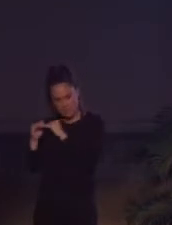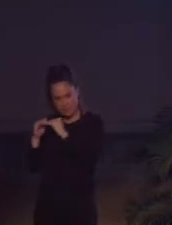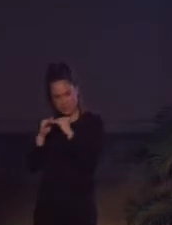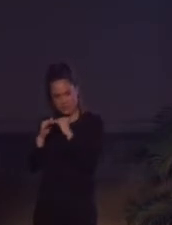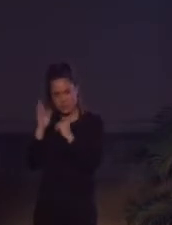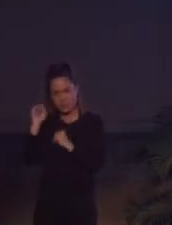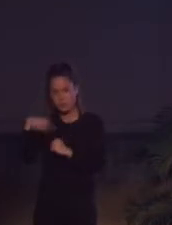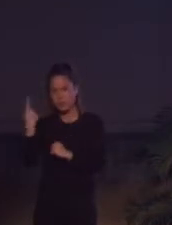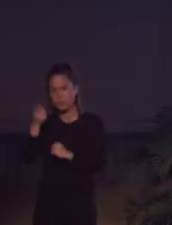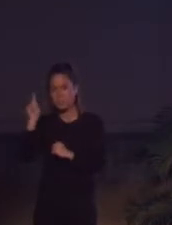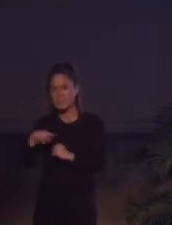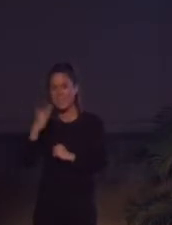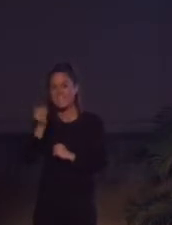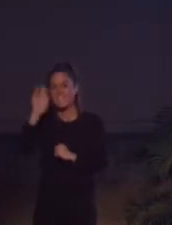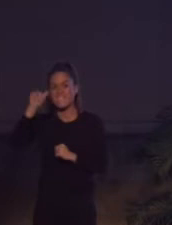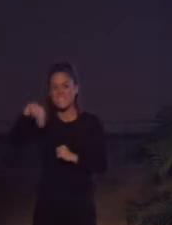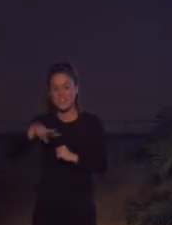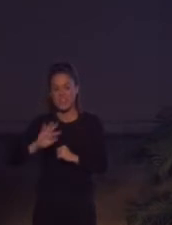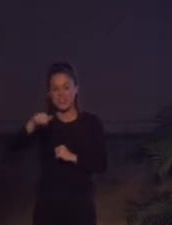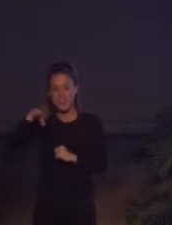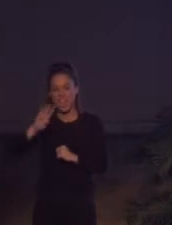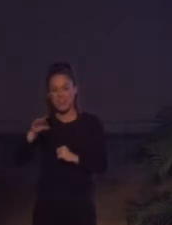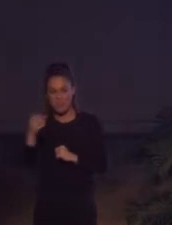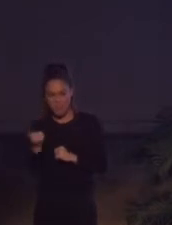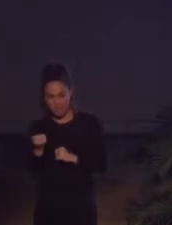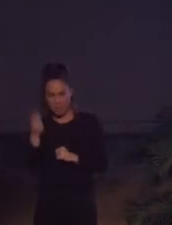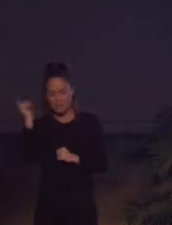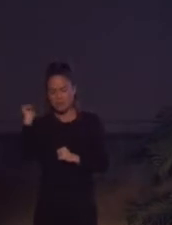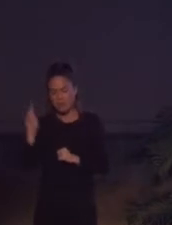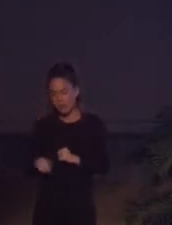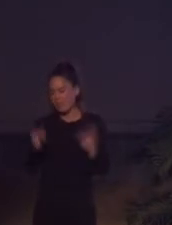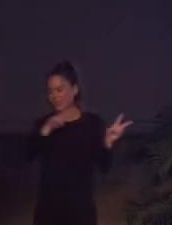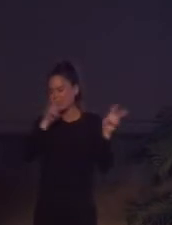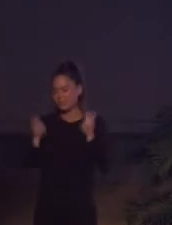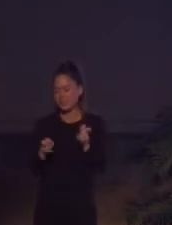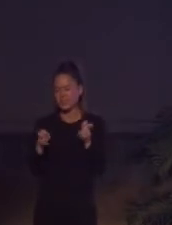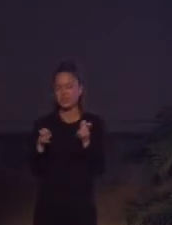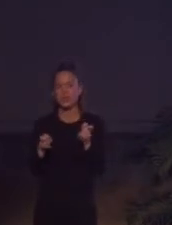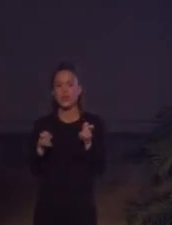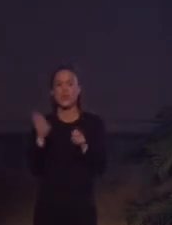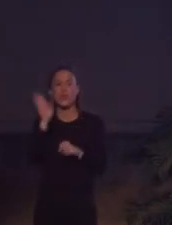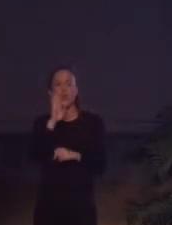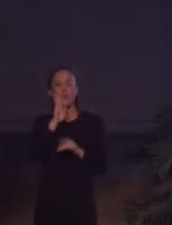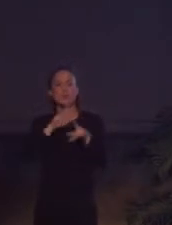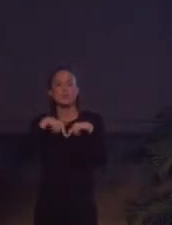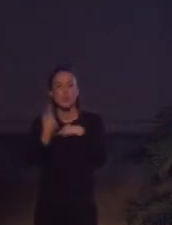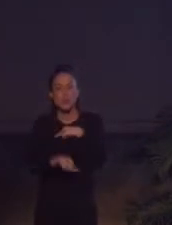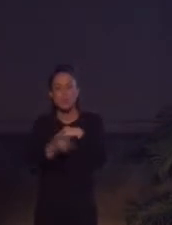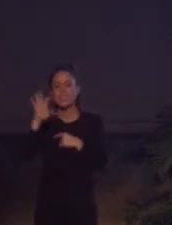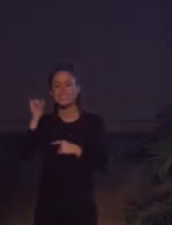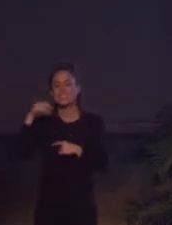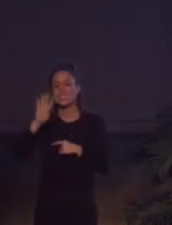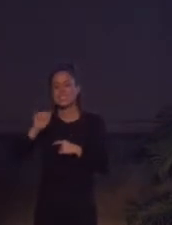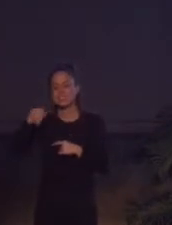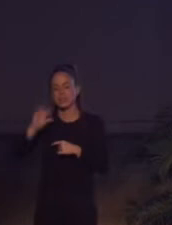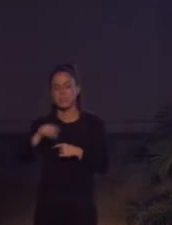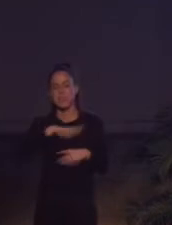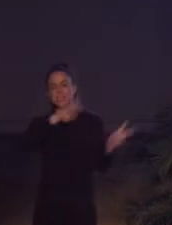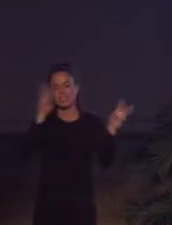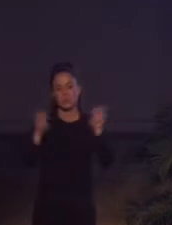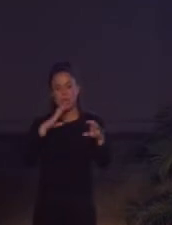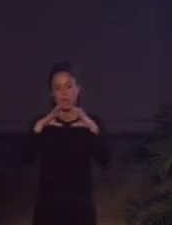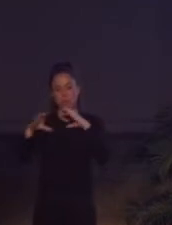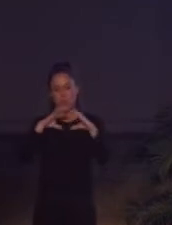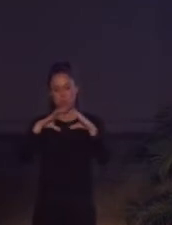también estaba Fernanda Guaglianone, que también habla de temas de posporno, y Seito Foye, que habla de temas de